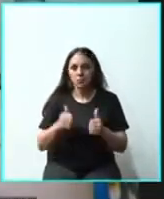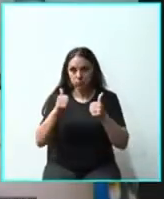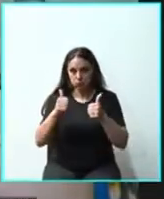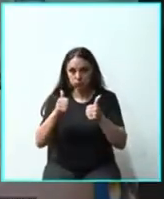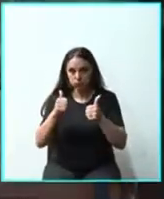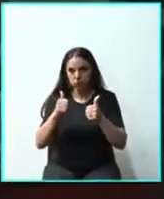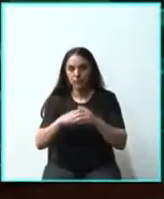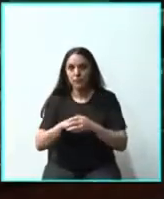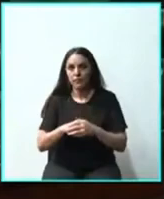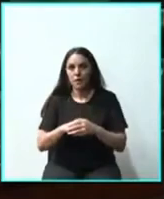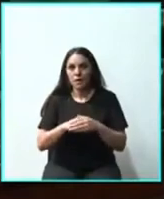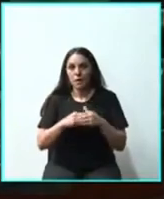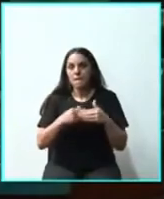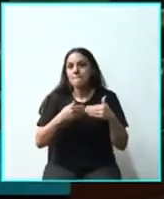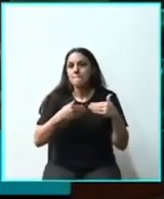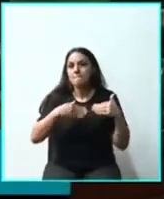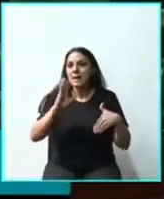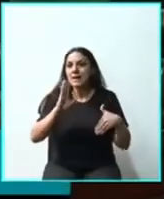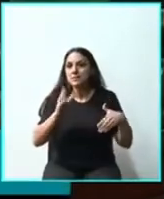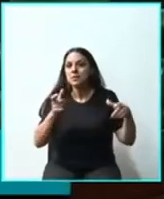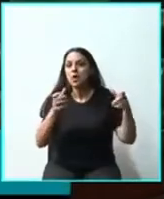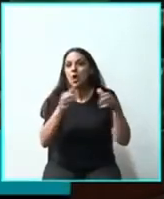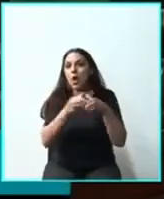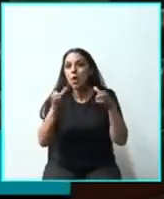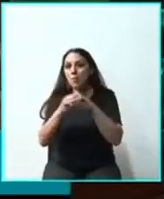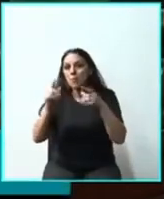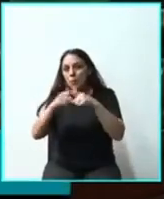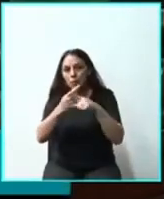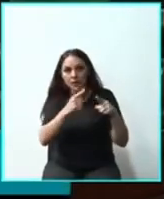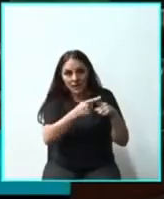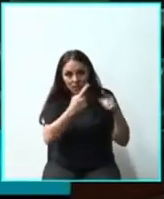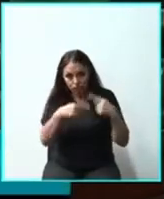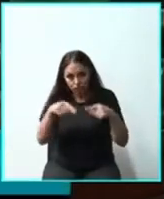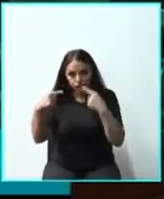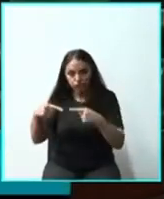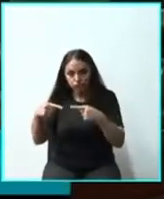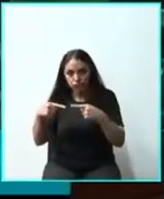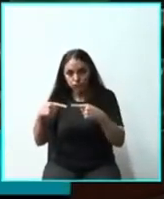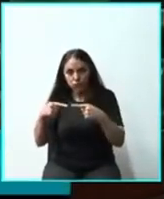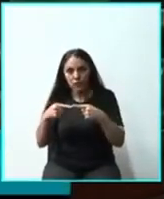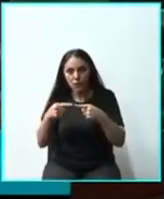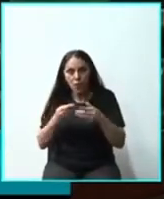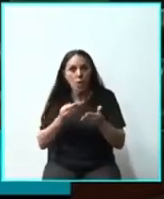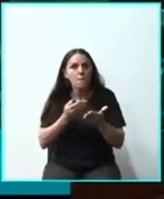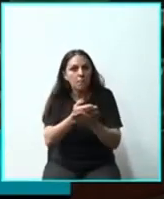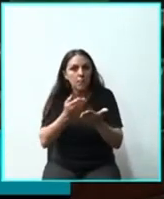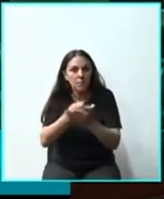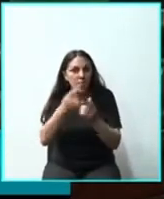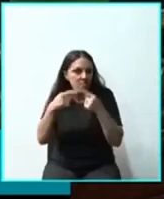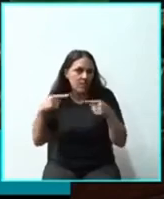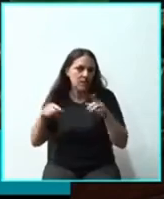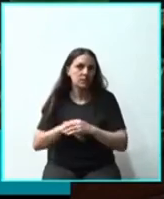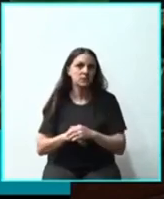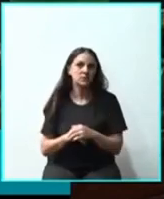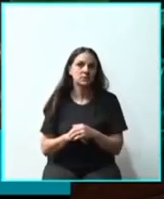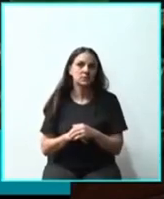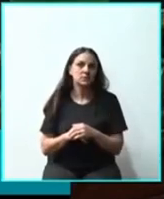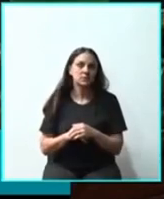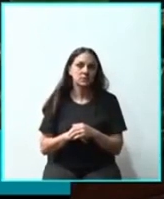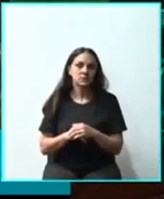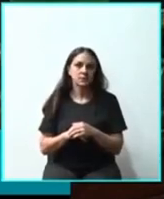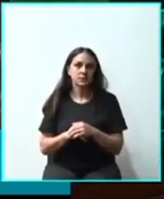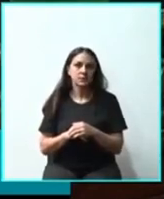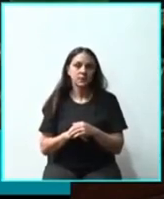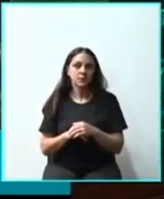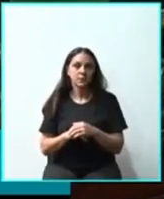diputada. Mayoritariamente los bloques hicieron sus aportes y sugerencias. Tiene razón, diputada. La arquitectura